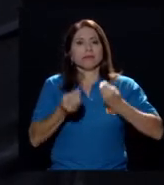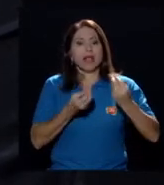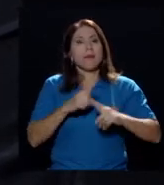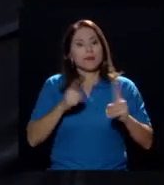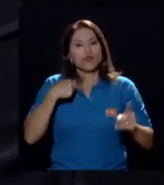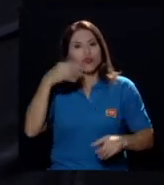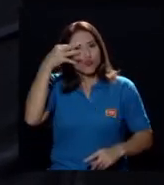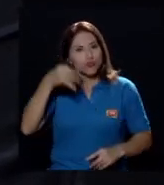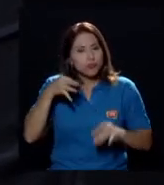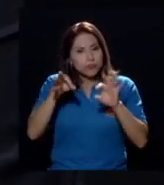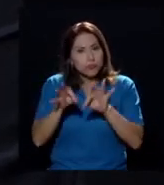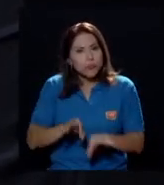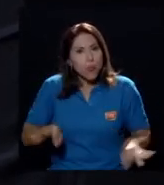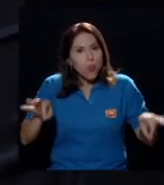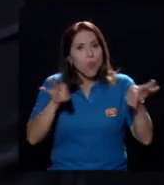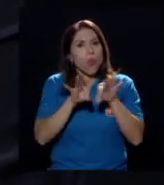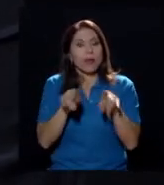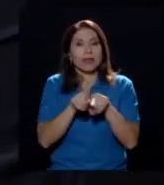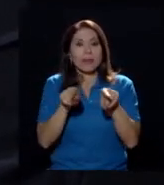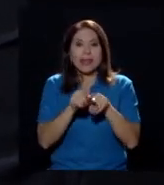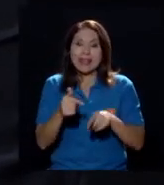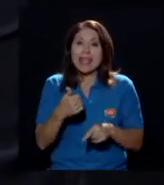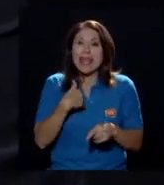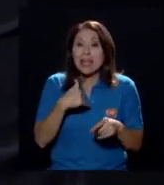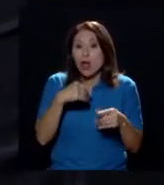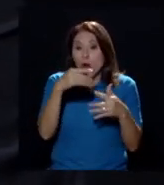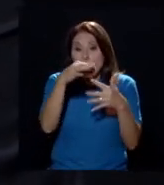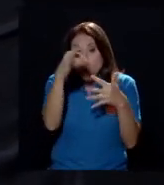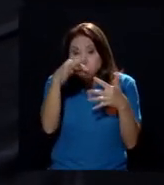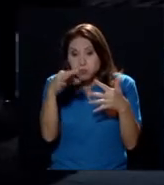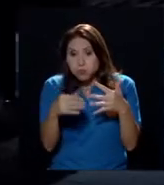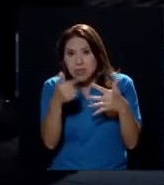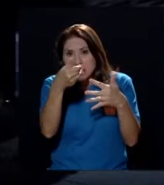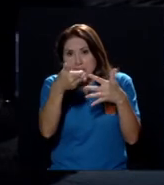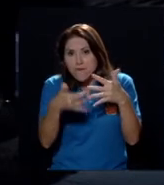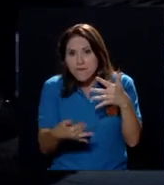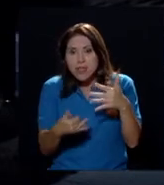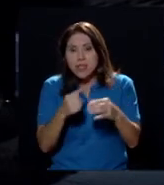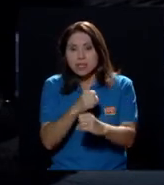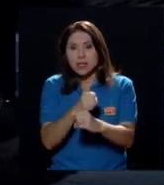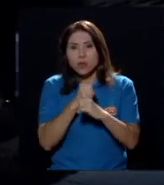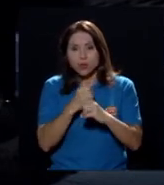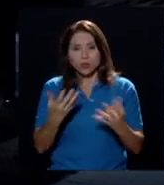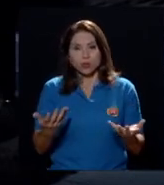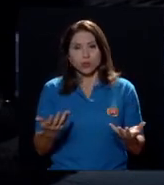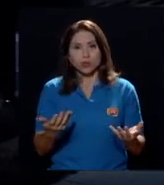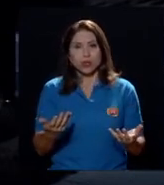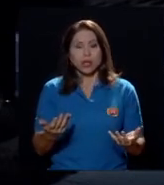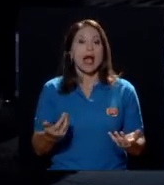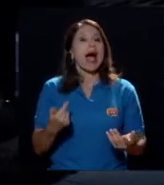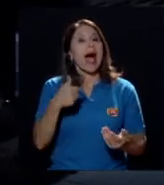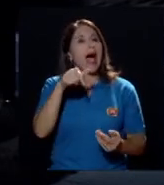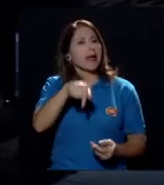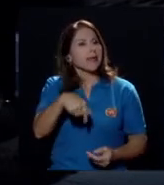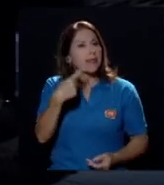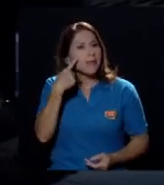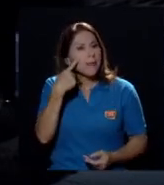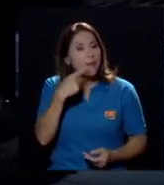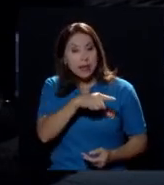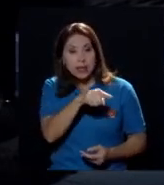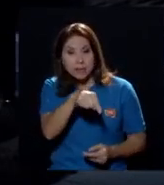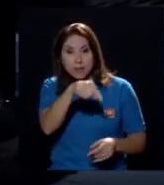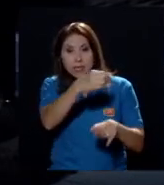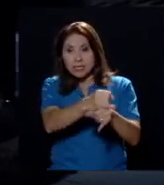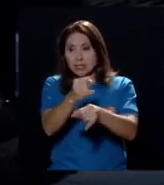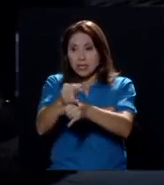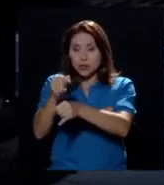sido importante, y también tener otras opciones de seguros. Aquí lo que conviene es ver si las instituciones a cargo,